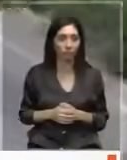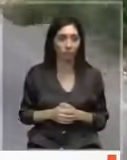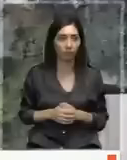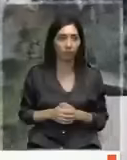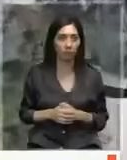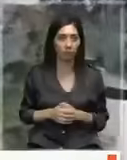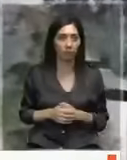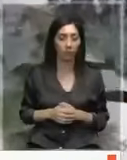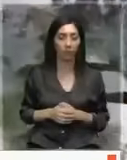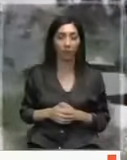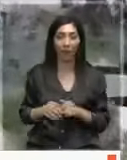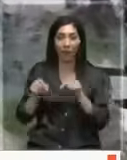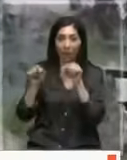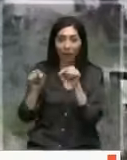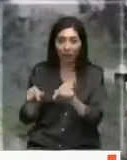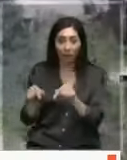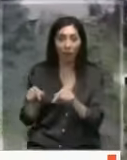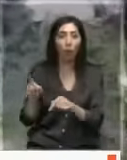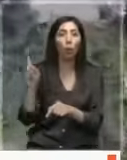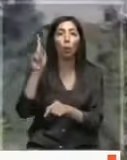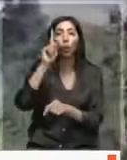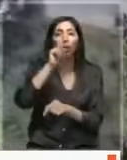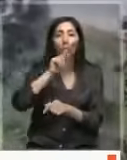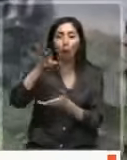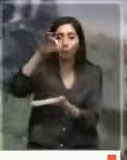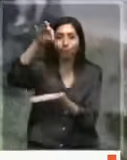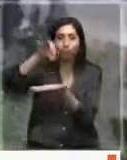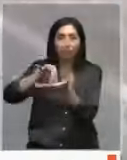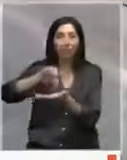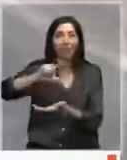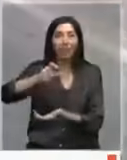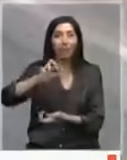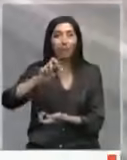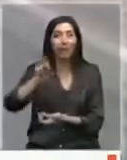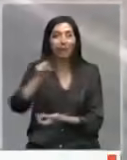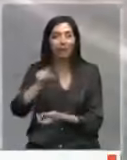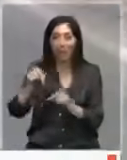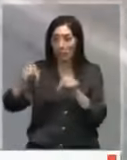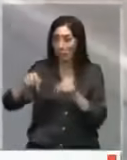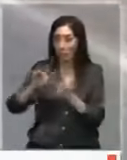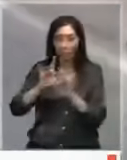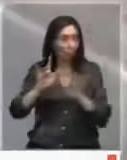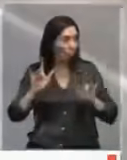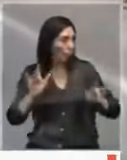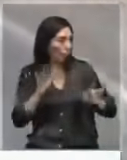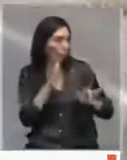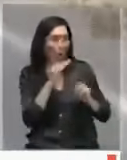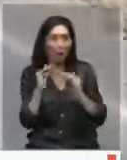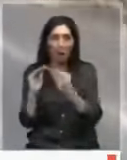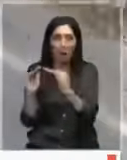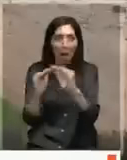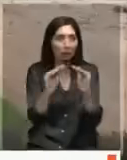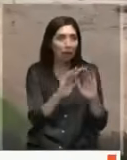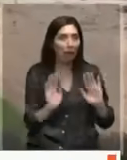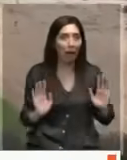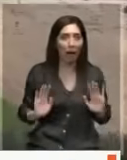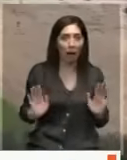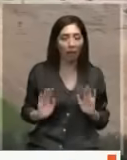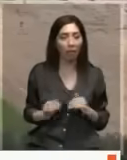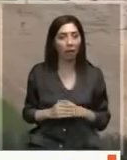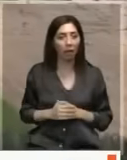Pero aquí fue donde quedó el último registro de GPS en la noche. Acá no hay nada. No hay casa, no. No, no hay nada. Se supone